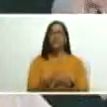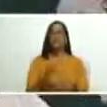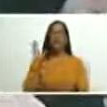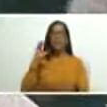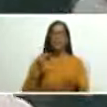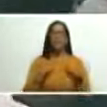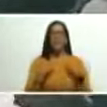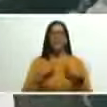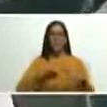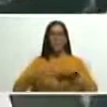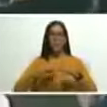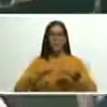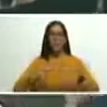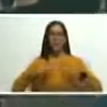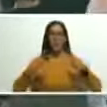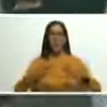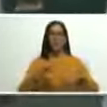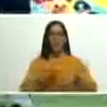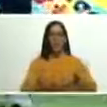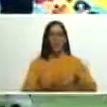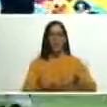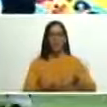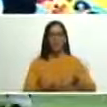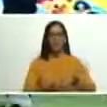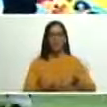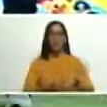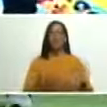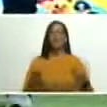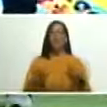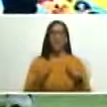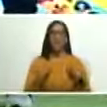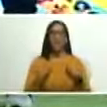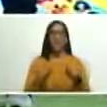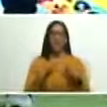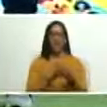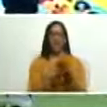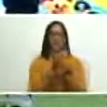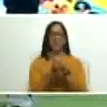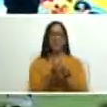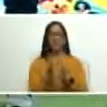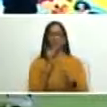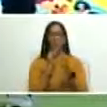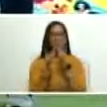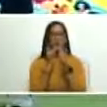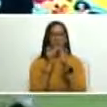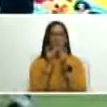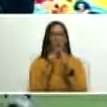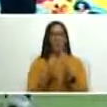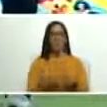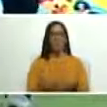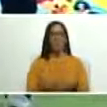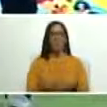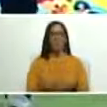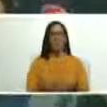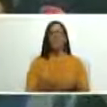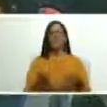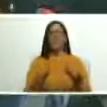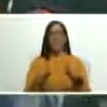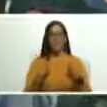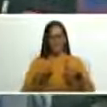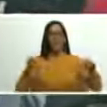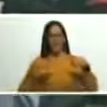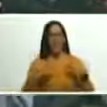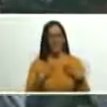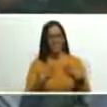viva el movimiento de la nueva época! ¡Viva! ¡Que viva el referéndum consultivo! ¡Viva! ¡Que viva mi